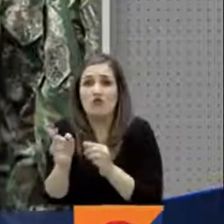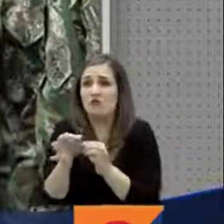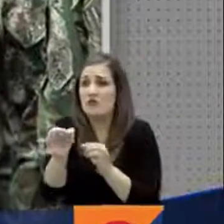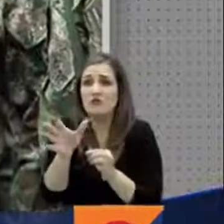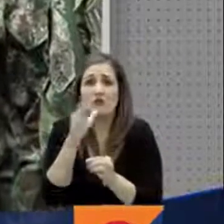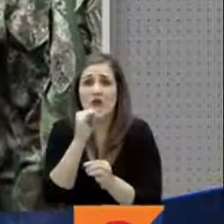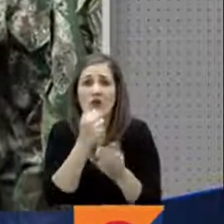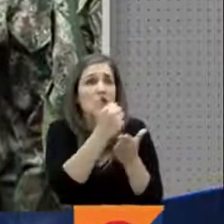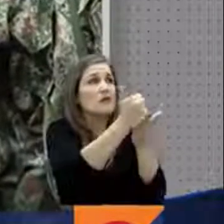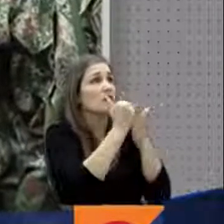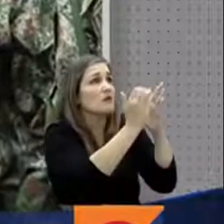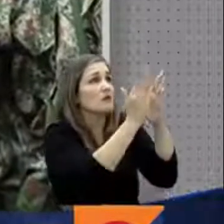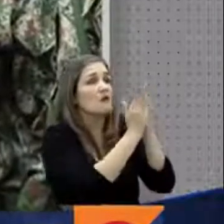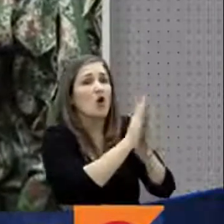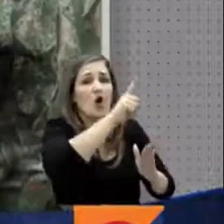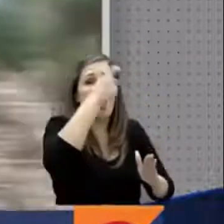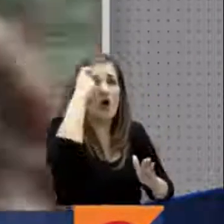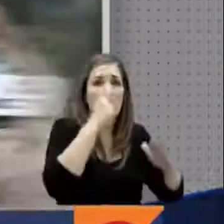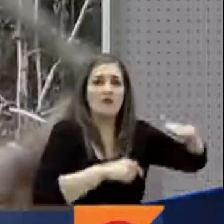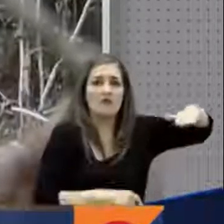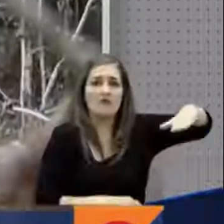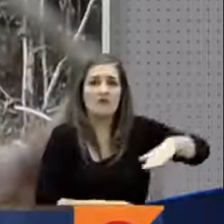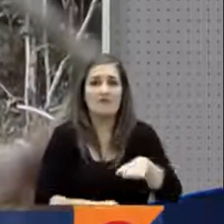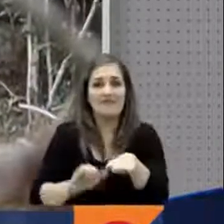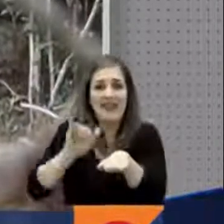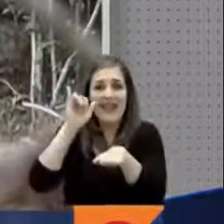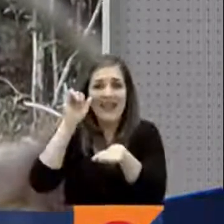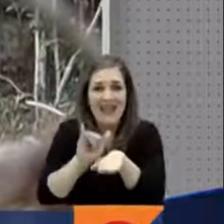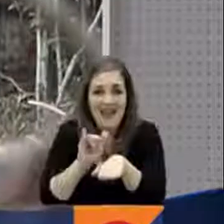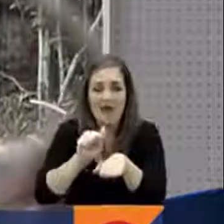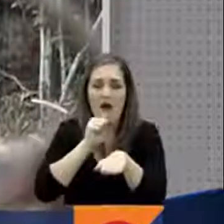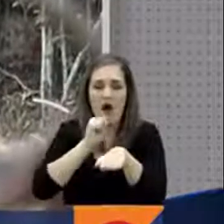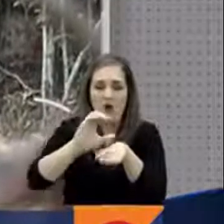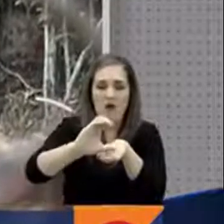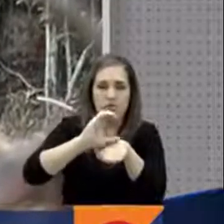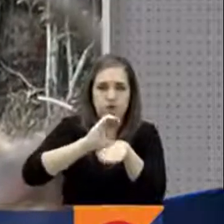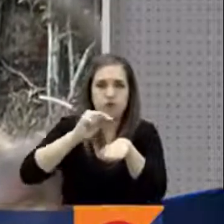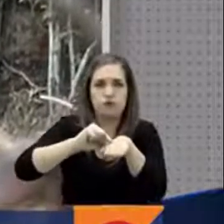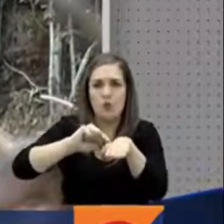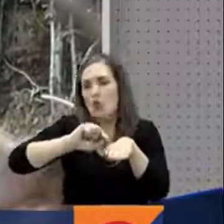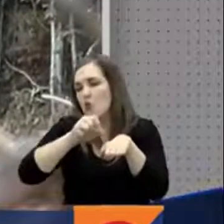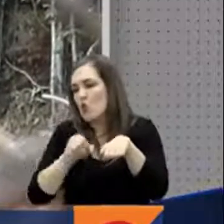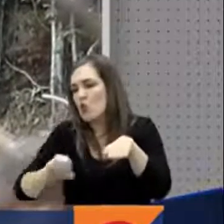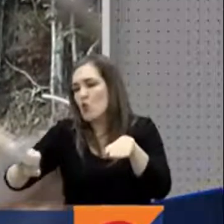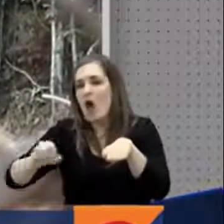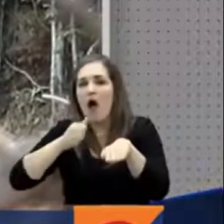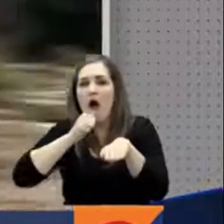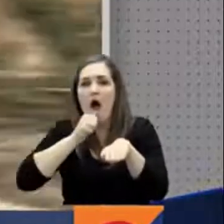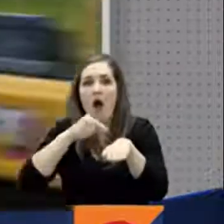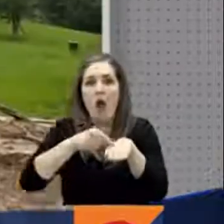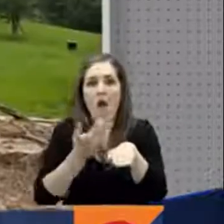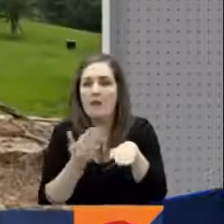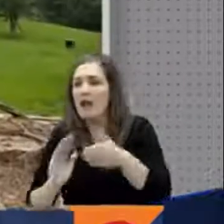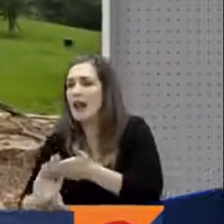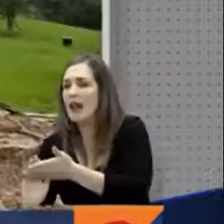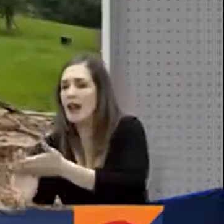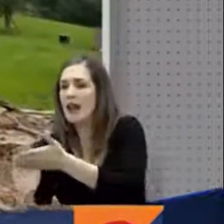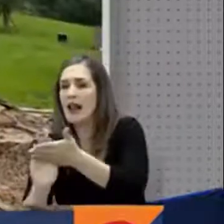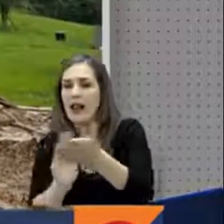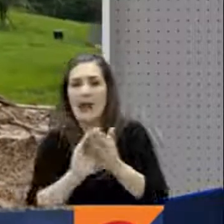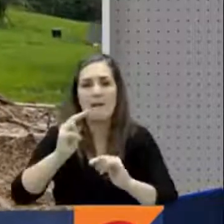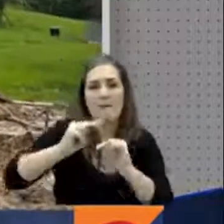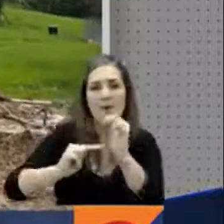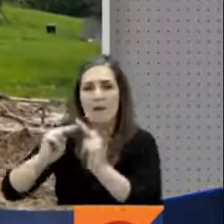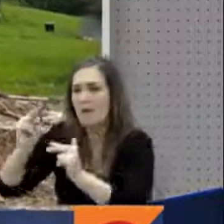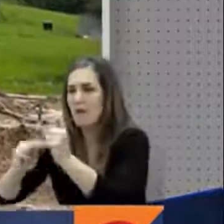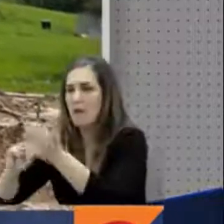que nos apoyen con la permanencia de un carro tanque mínimo de agua mientras que sacamos esa contingencia, mientras que yo hago las obras